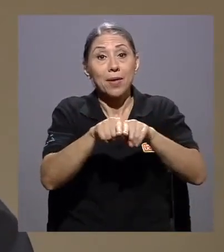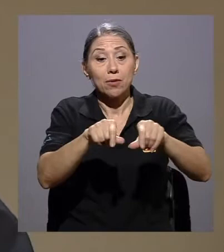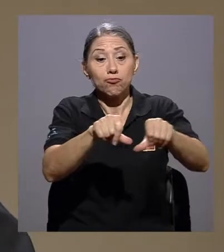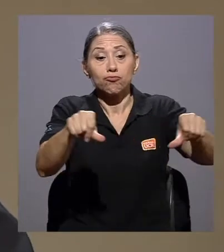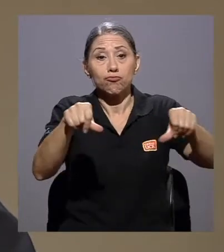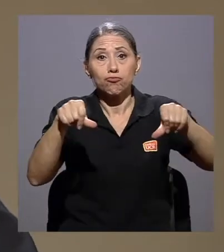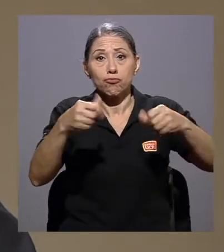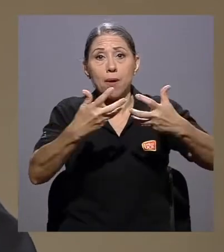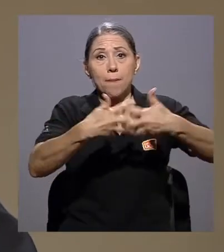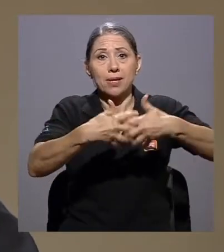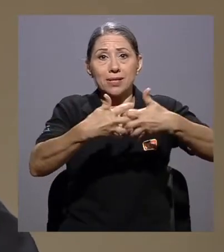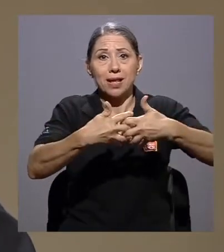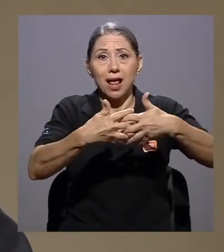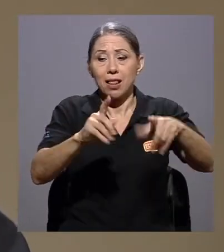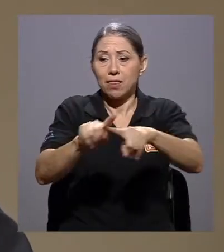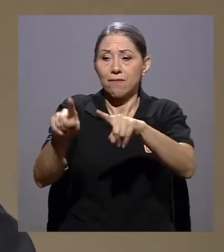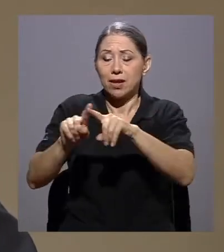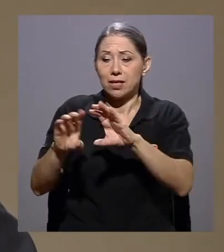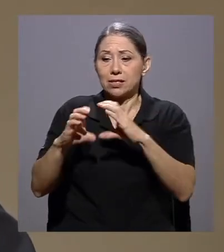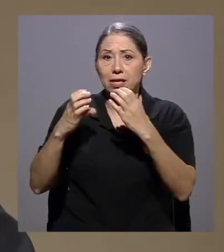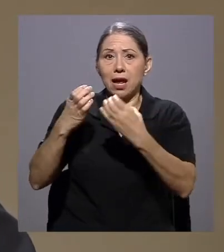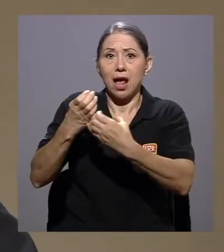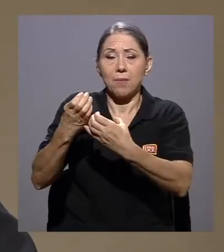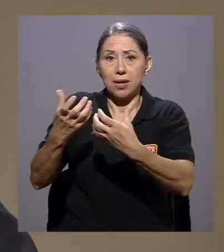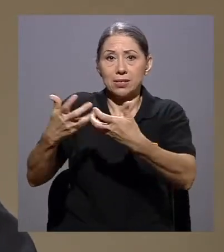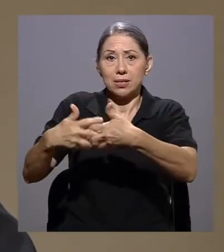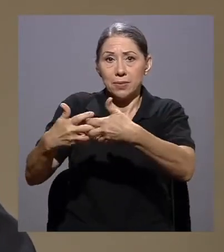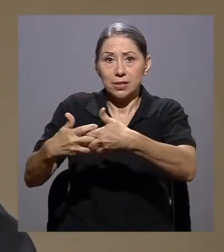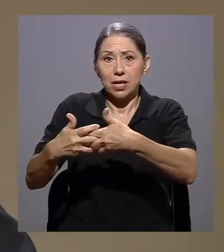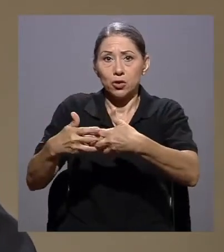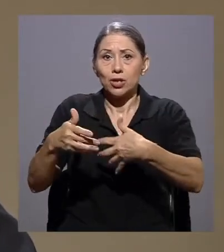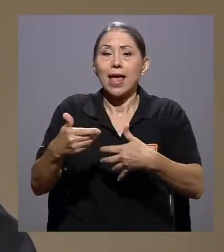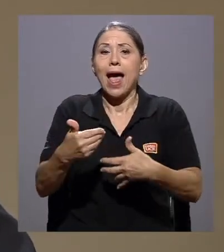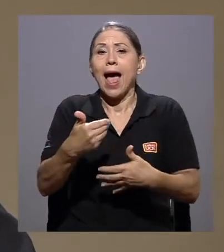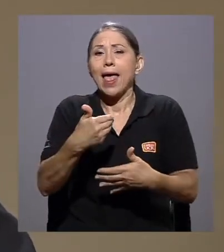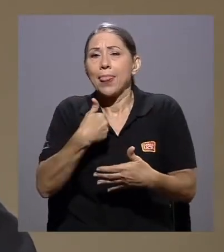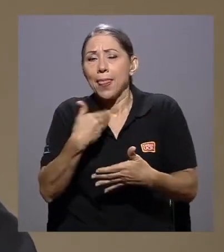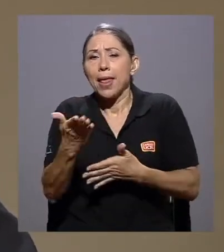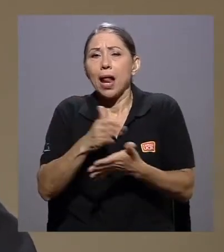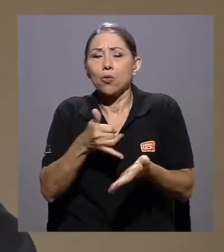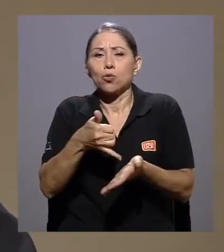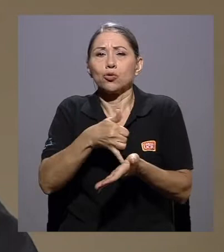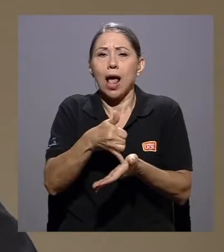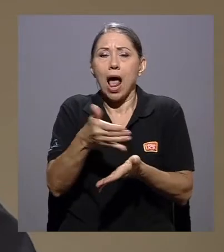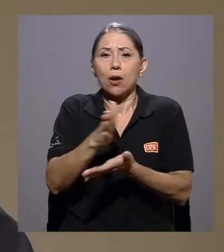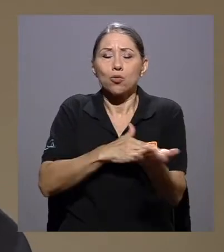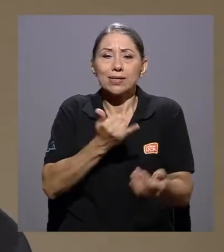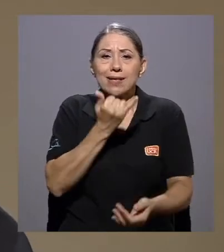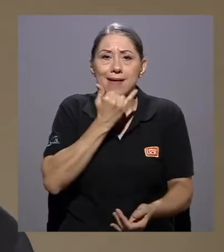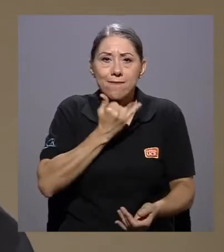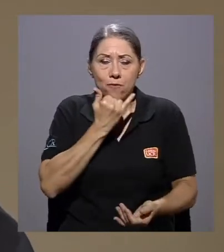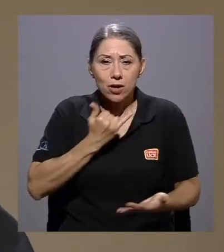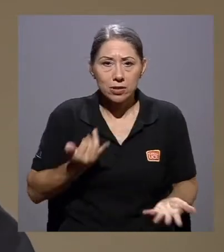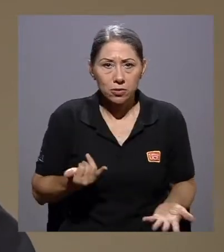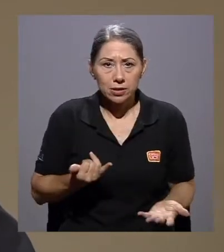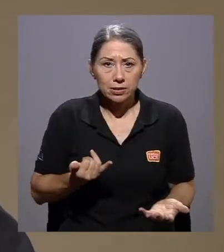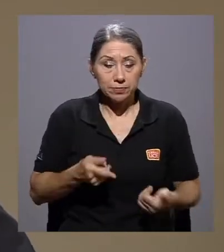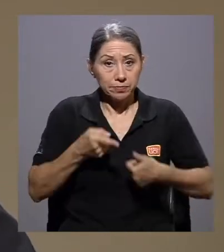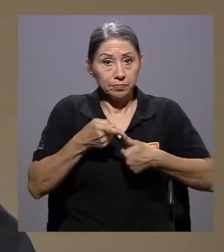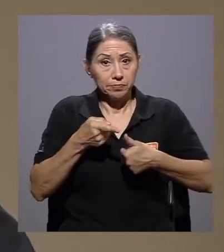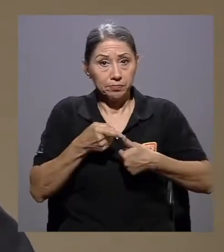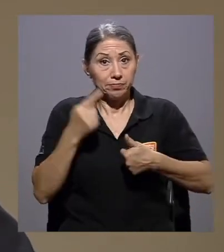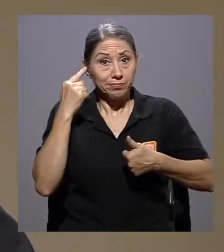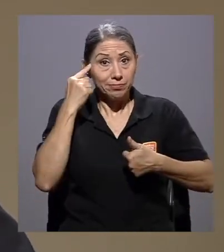cámaras me parece que tiene ciertos vacíos y ciertas equivocaciones. Uno es pensar que el